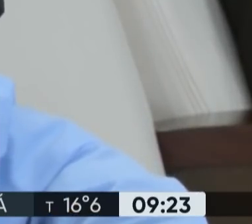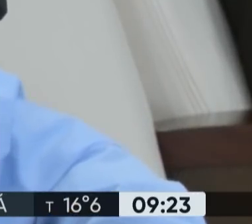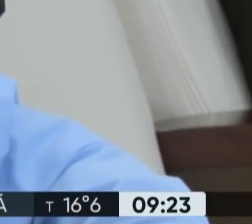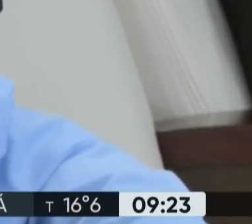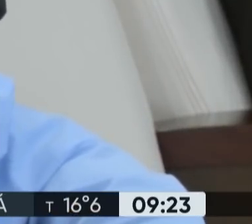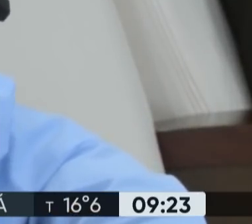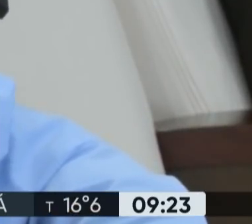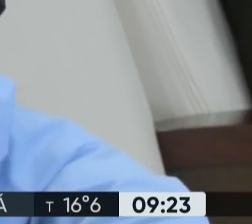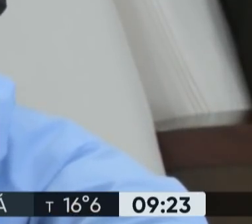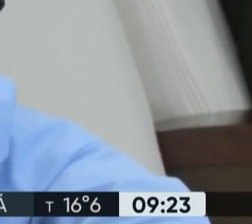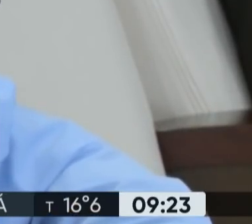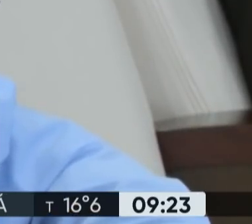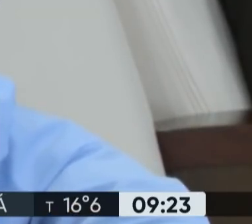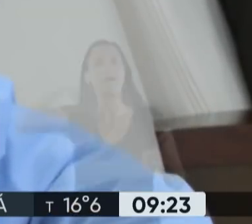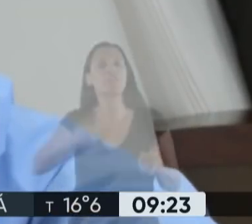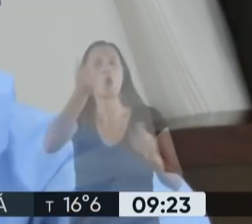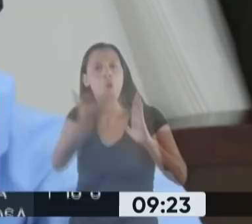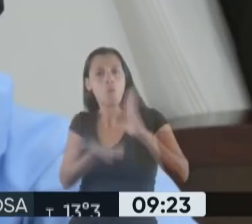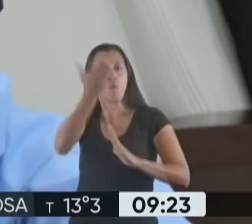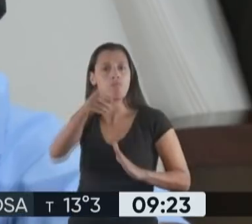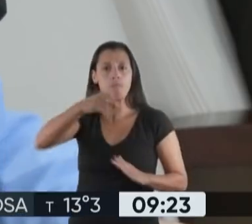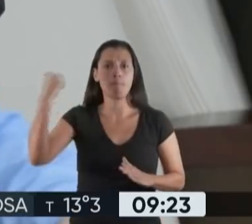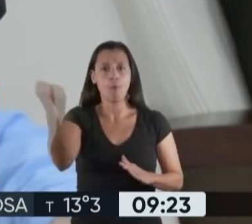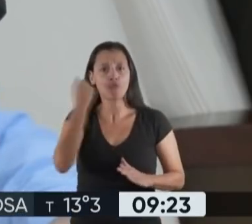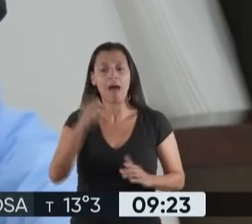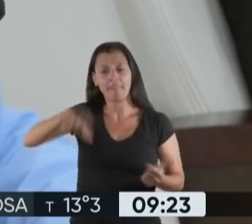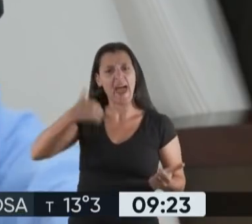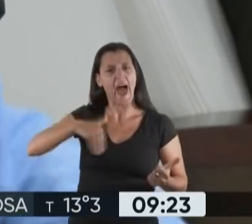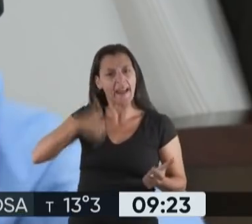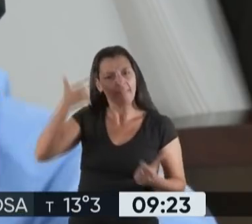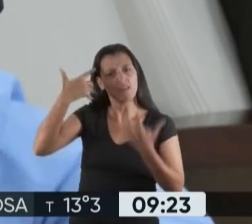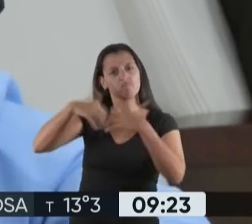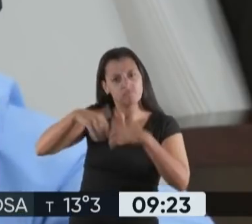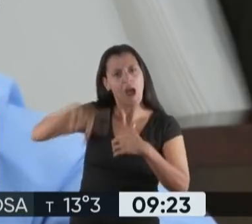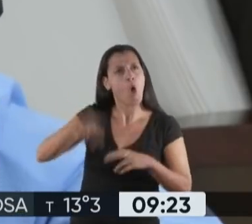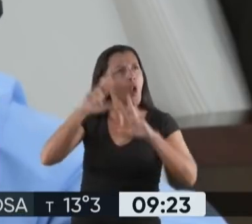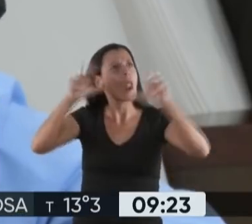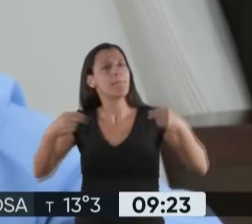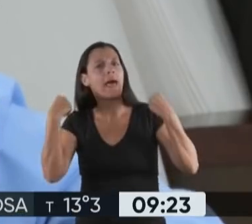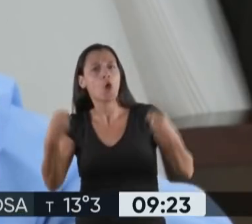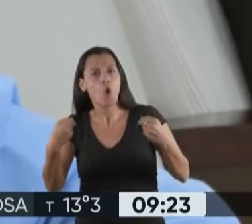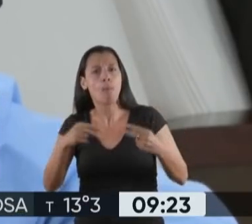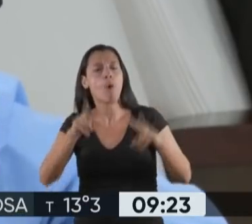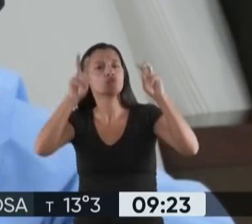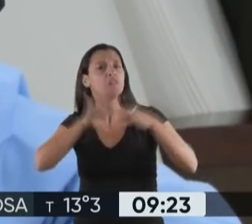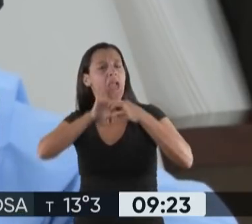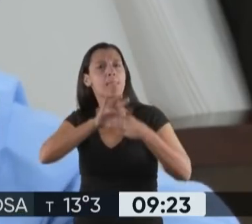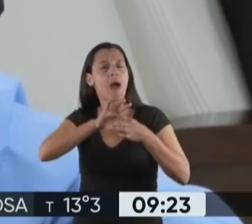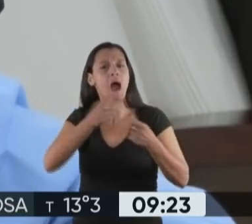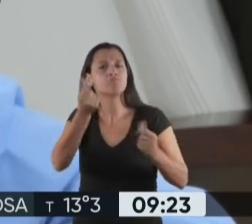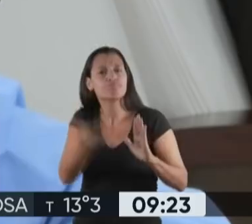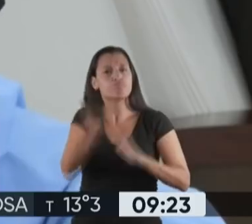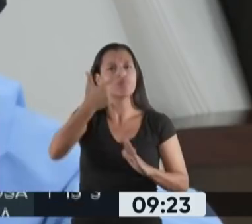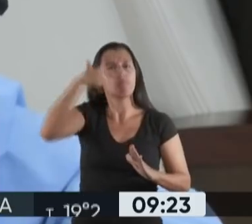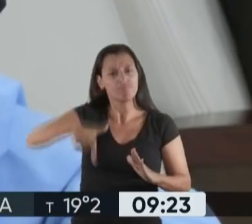aumento de los commodities, el petróleo es uno de los más importantes, si Argentina está pensando, como trascendió, en reexaminar